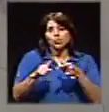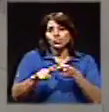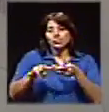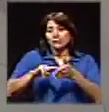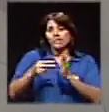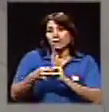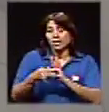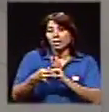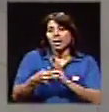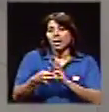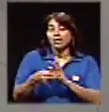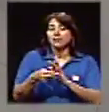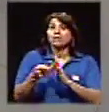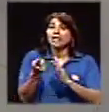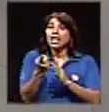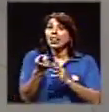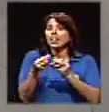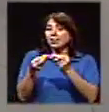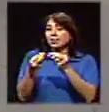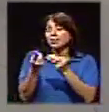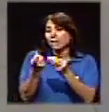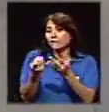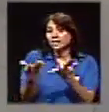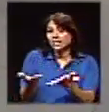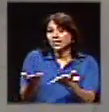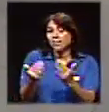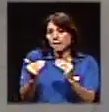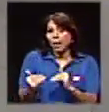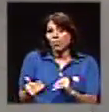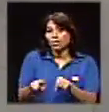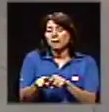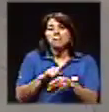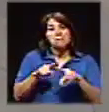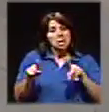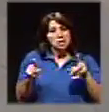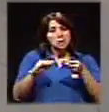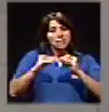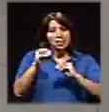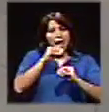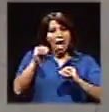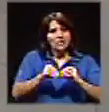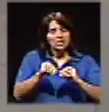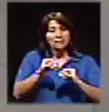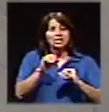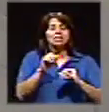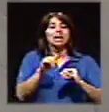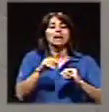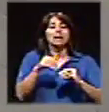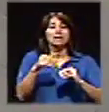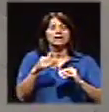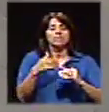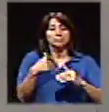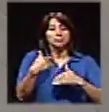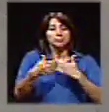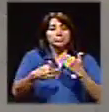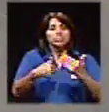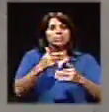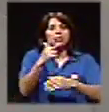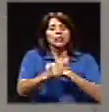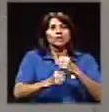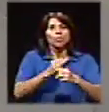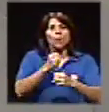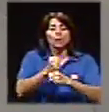esa razón. Pero las tasas de interés, no hay ninguna duda que en 3-4 años van a haberse duplicado como mínimo.